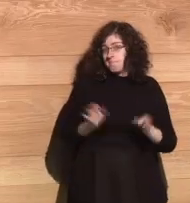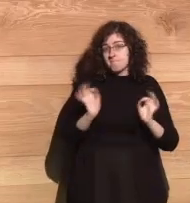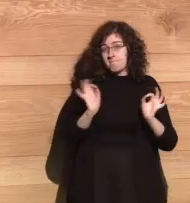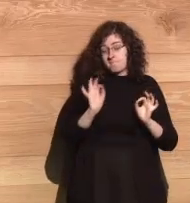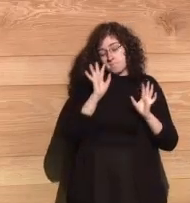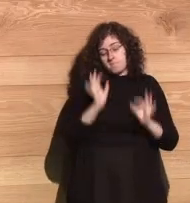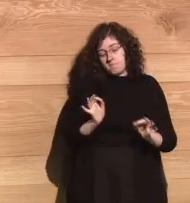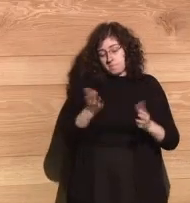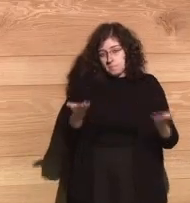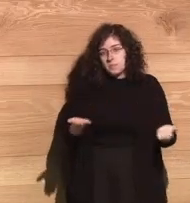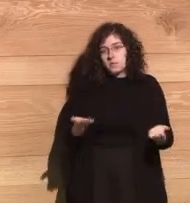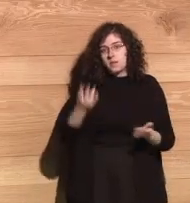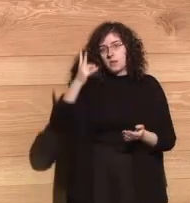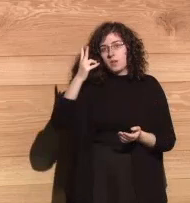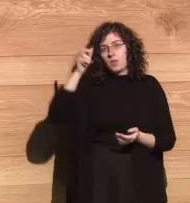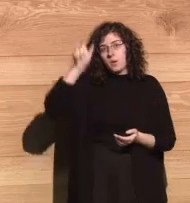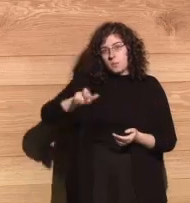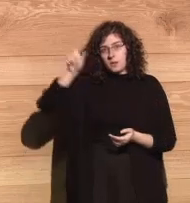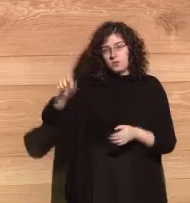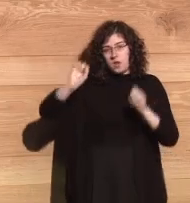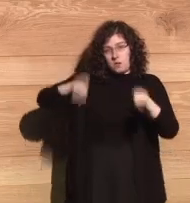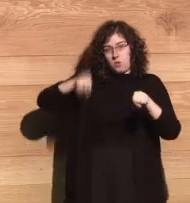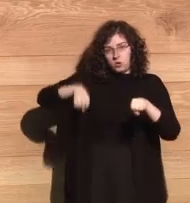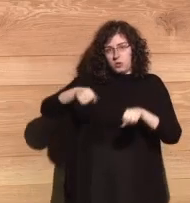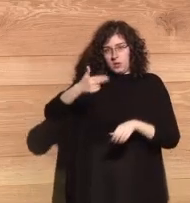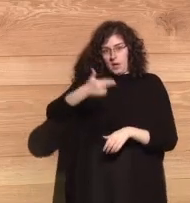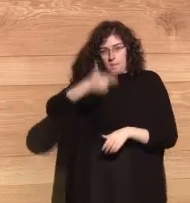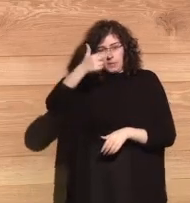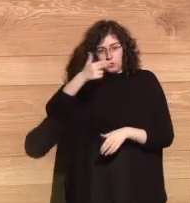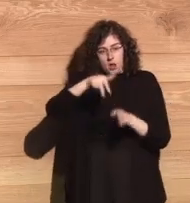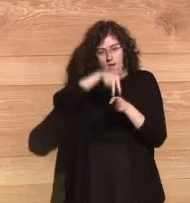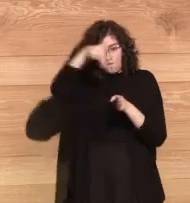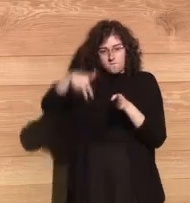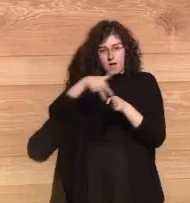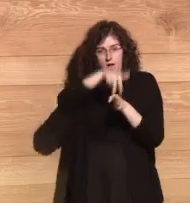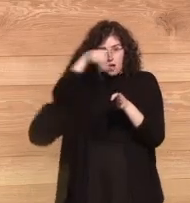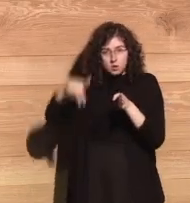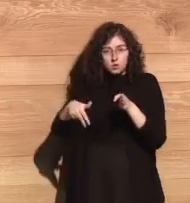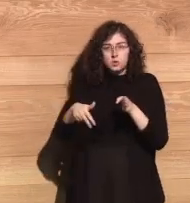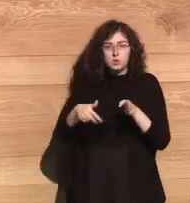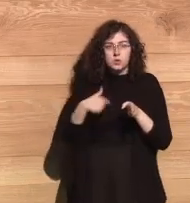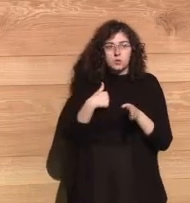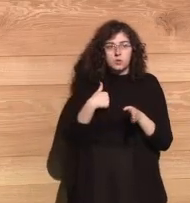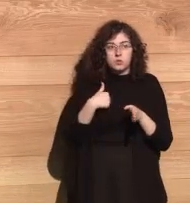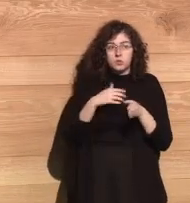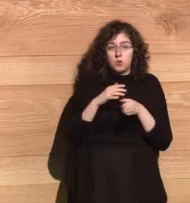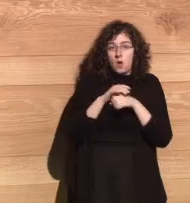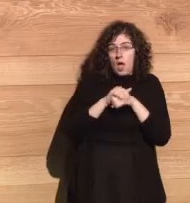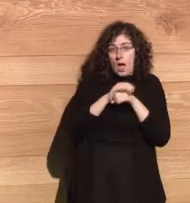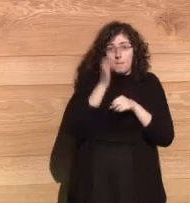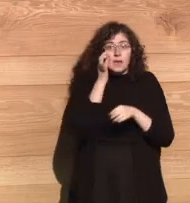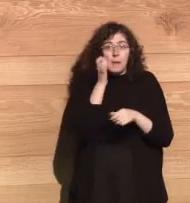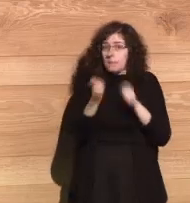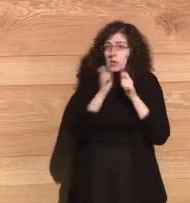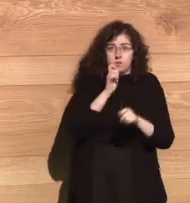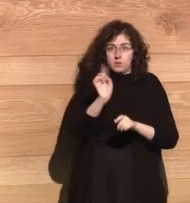Nada, obvio, llegaron 2 tipos de motocicleta con una pistola, bajaron, y yo con una amiga que no era